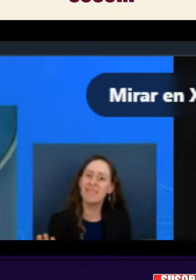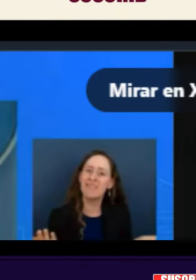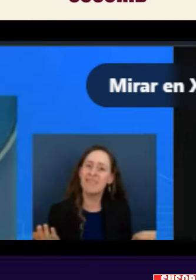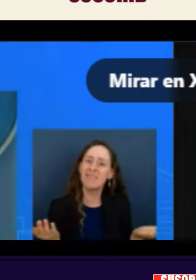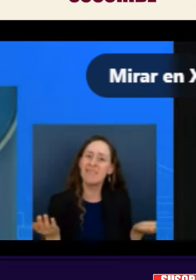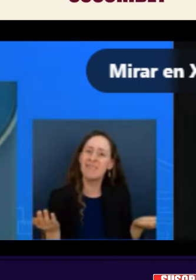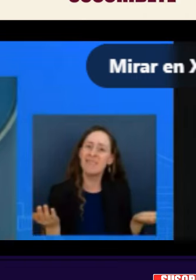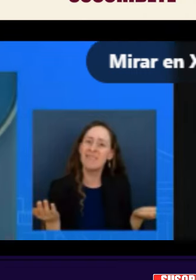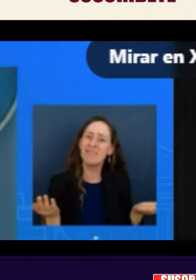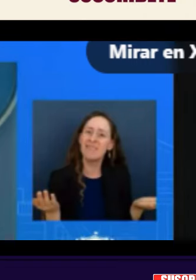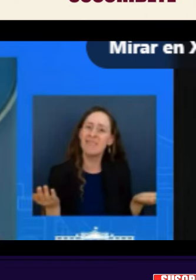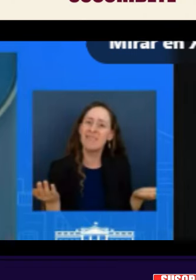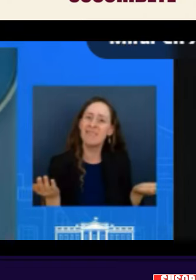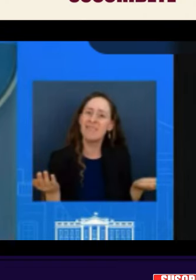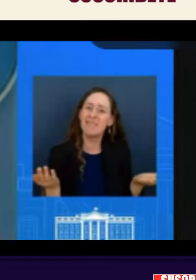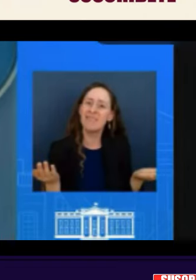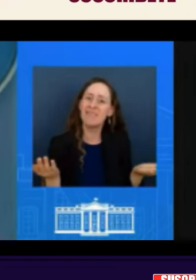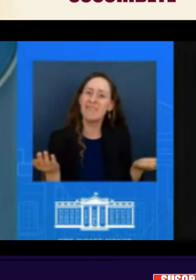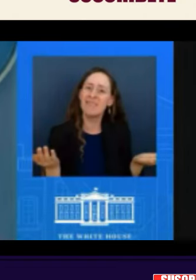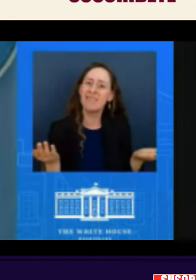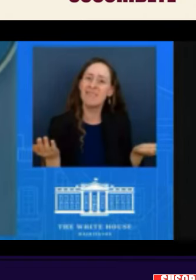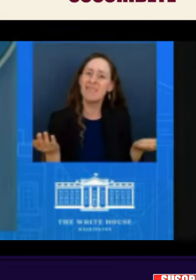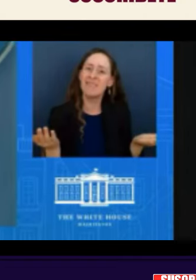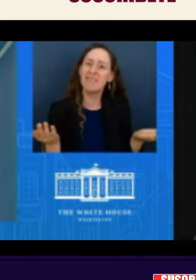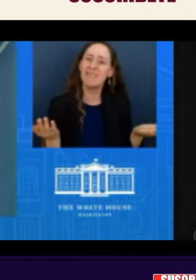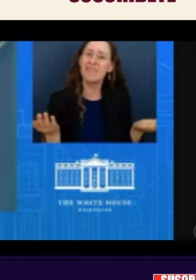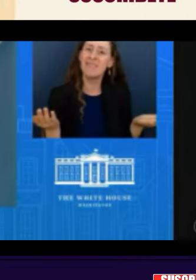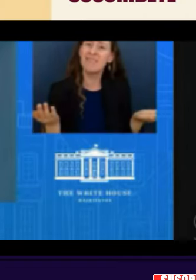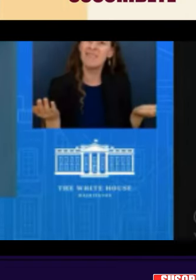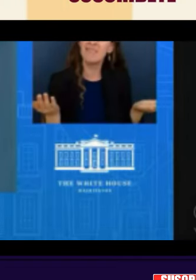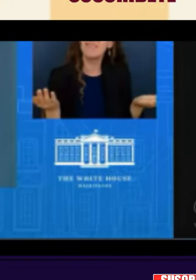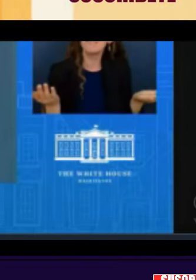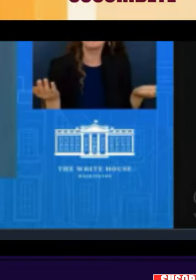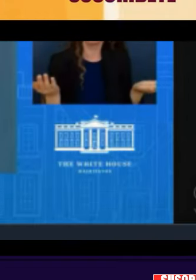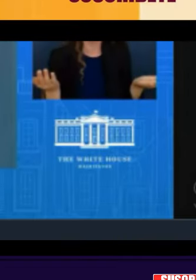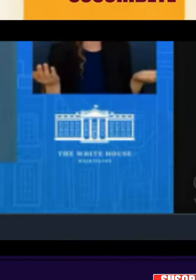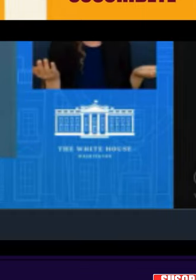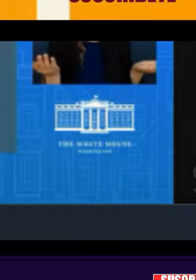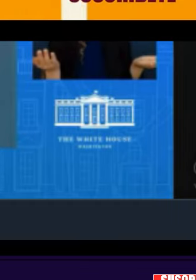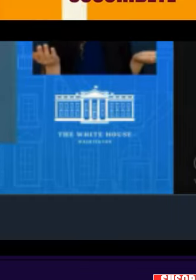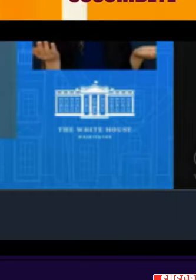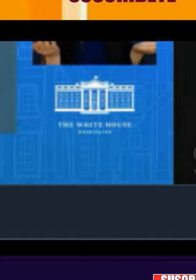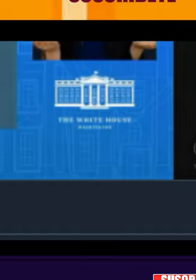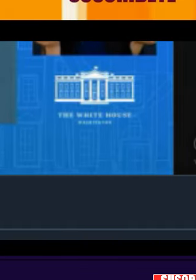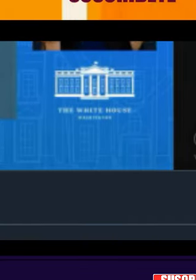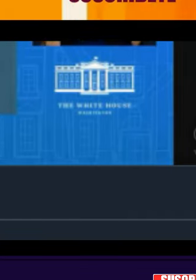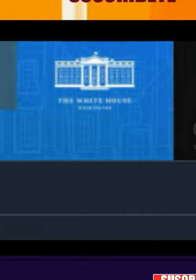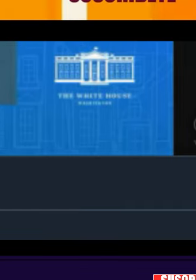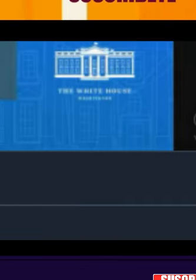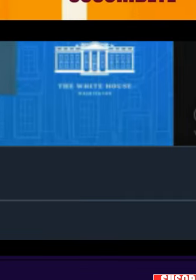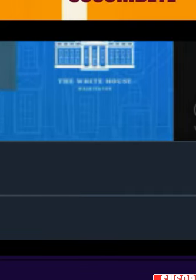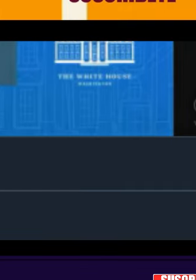crisis en Venezuela. Estados Unidos se cansó de esperar y pone contra las cuerdas a Maduro para que deje el poder.